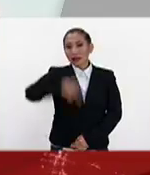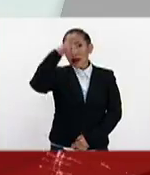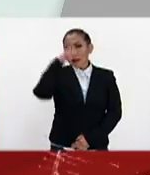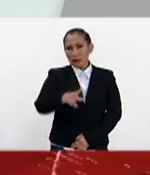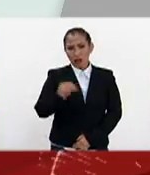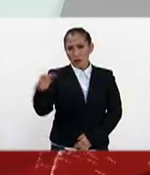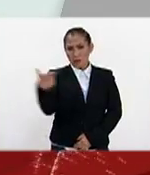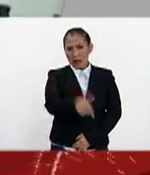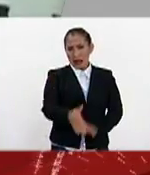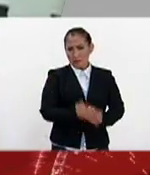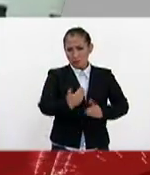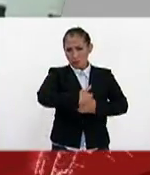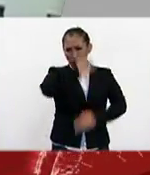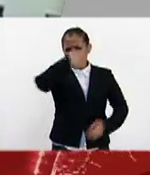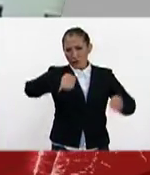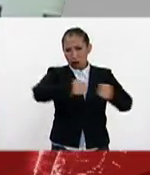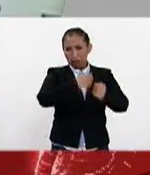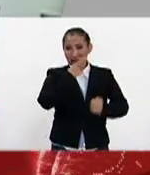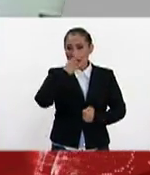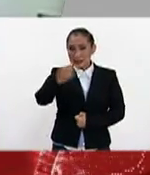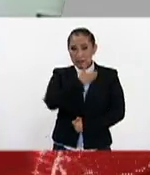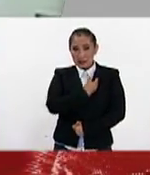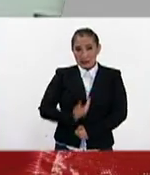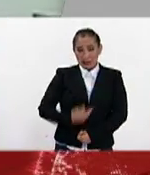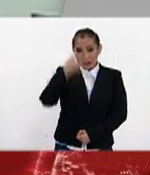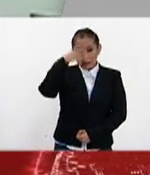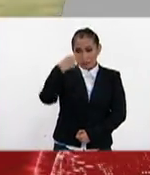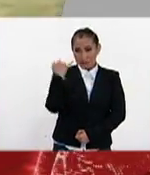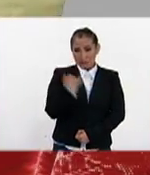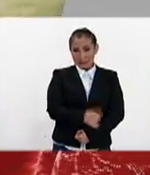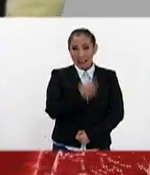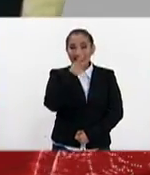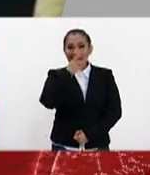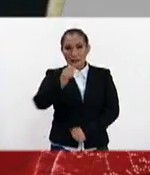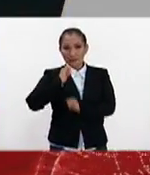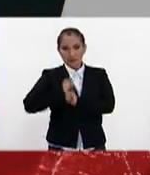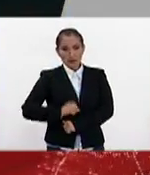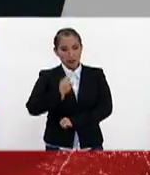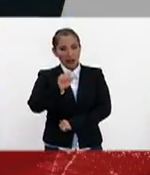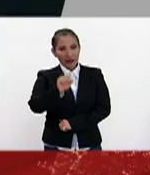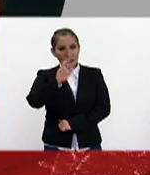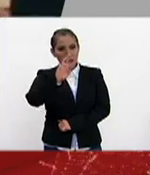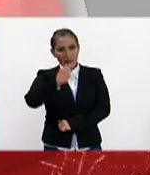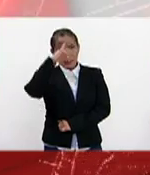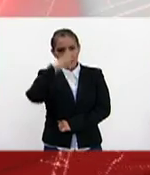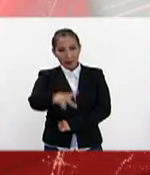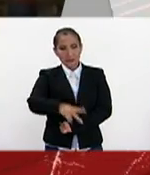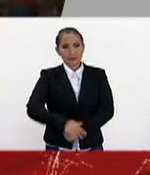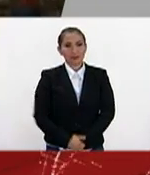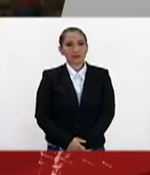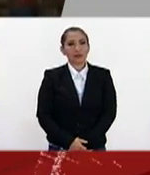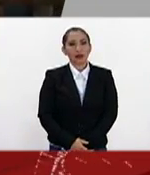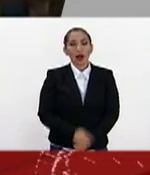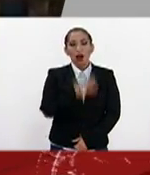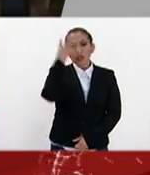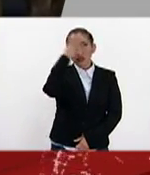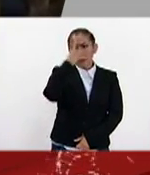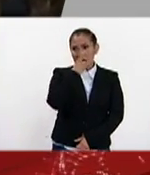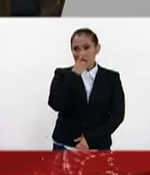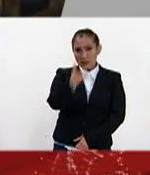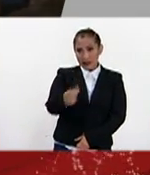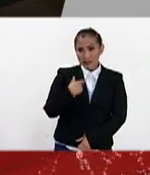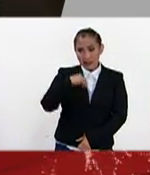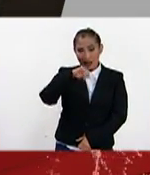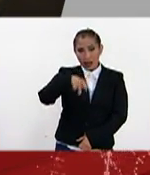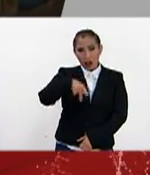México no pagará por el muro fronterizo como lo asegura el presidente Trump, dice el canciller Luis Videgaray. Donald Trump asegura que